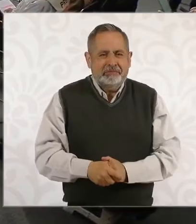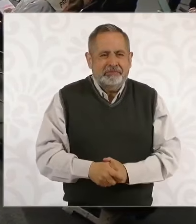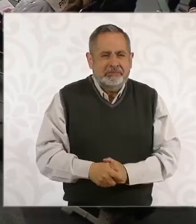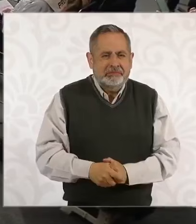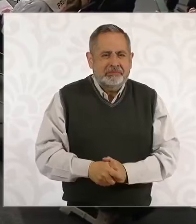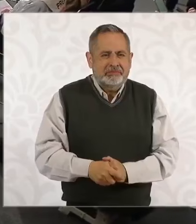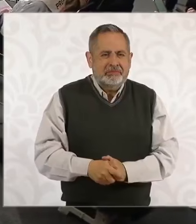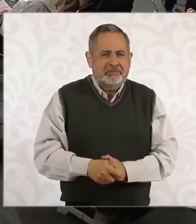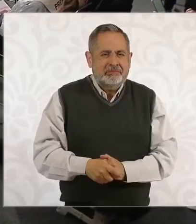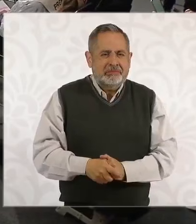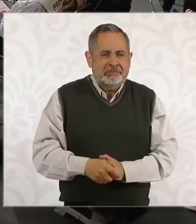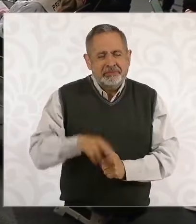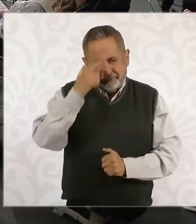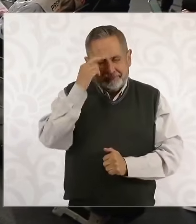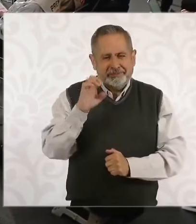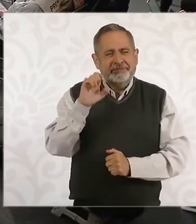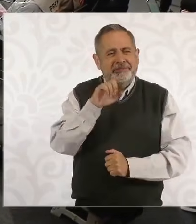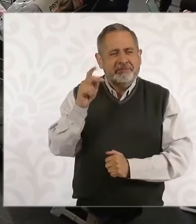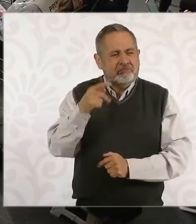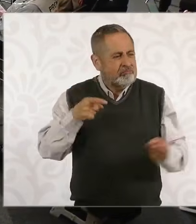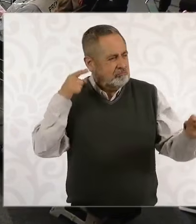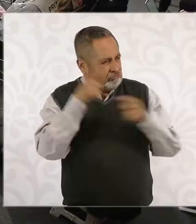El que acusó a Zedillo del entreguismo, ¿no?